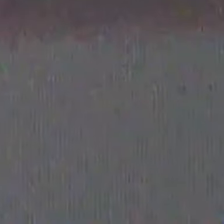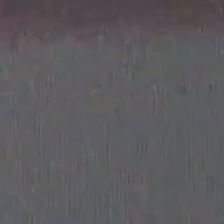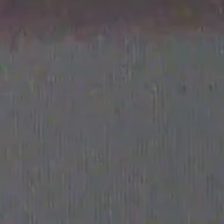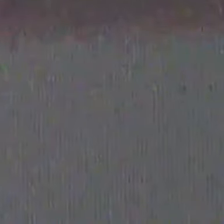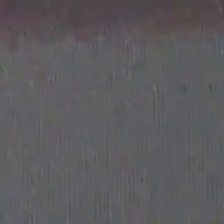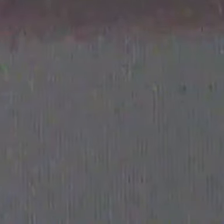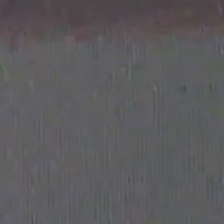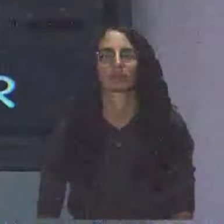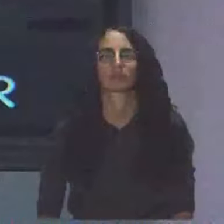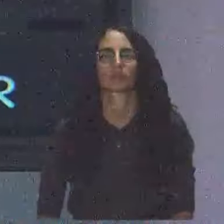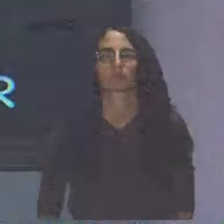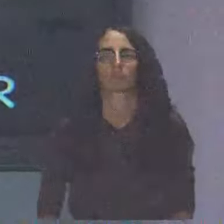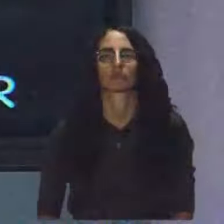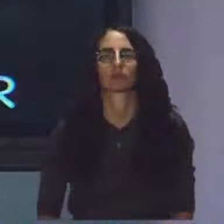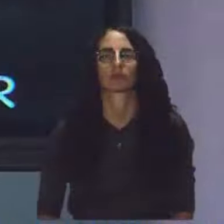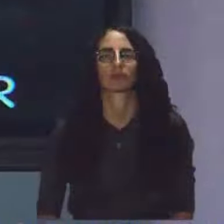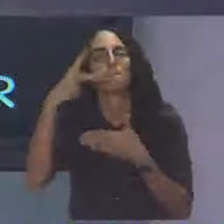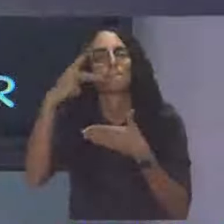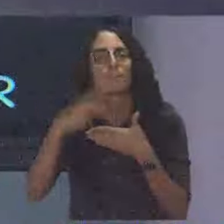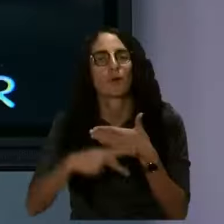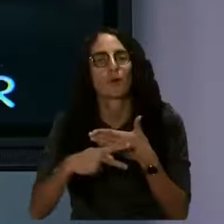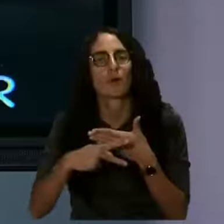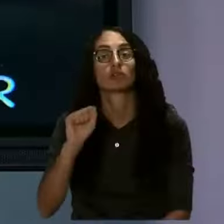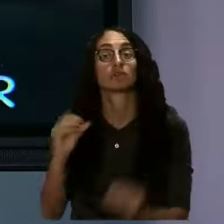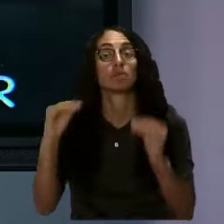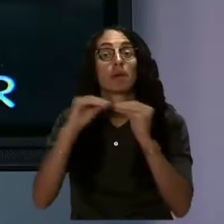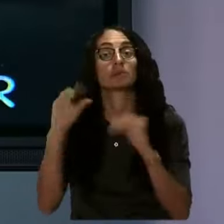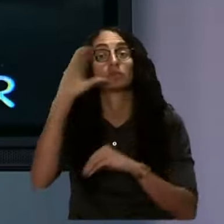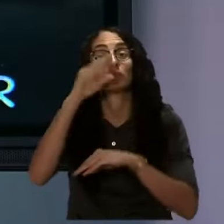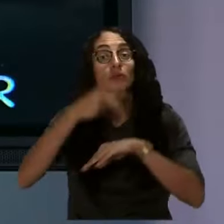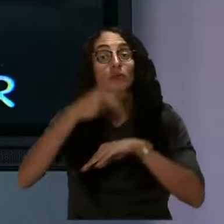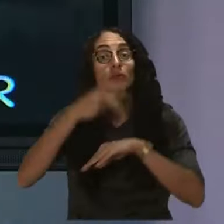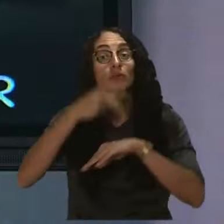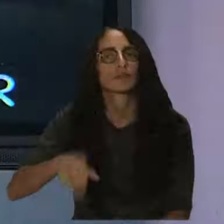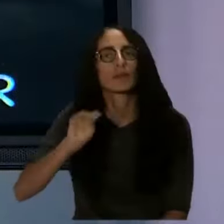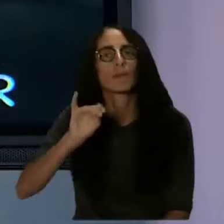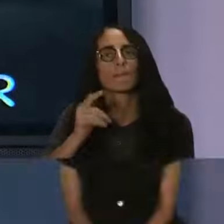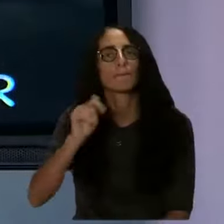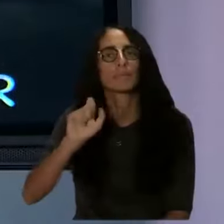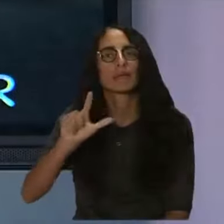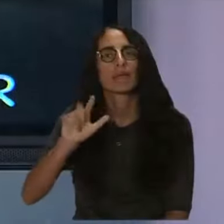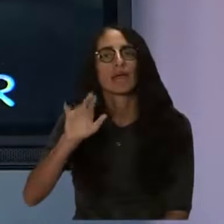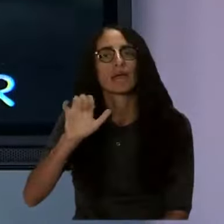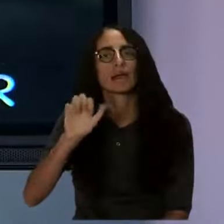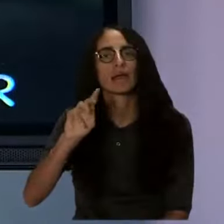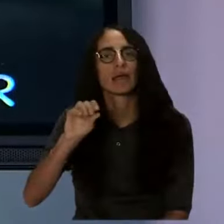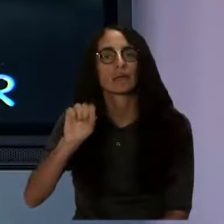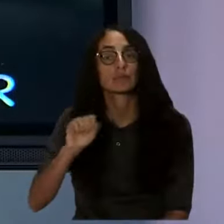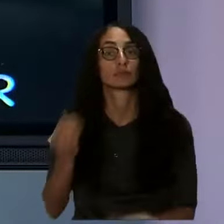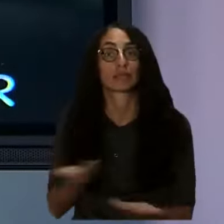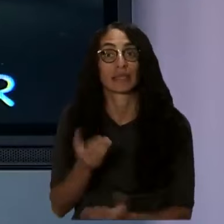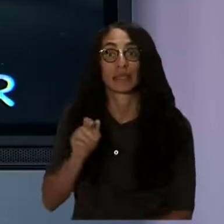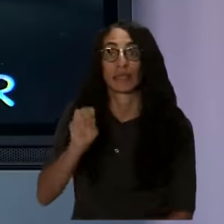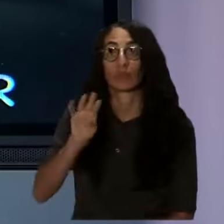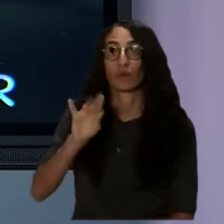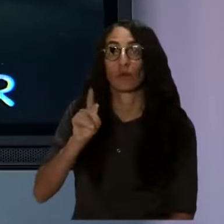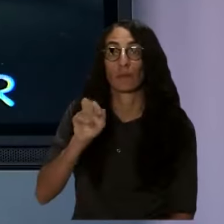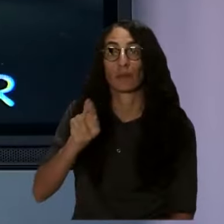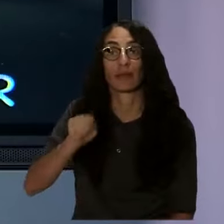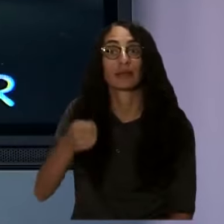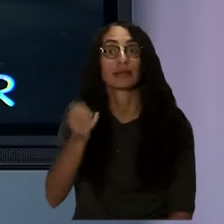amigos Bienvenidos a los más buscados Puerto Rico gracias por su sintonía Oiga directamente desde los estudios de